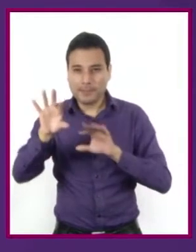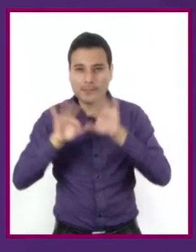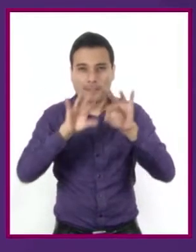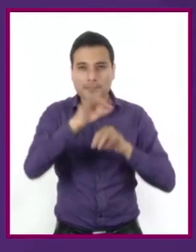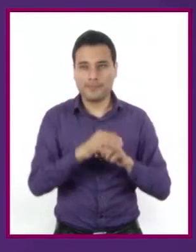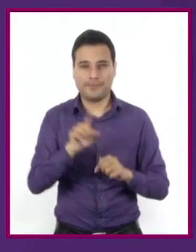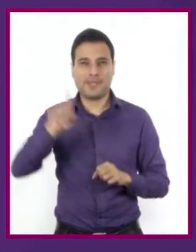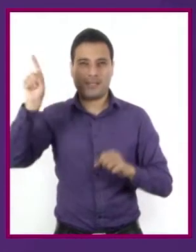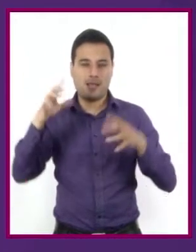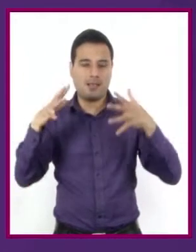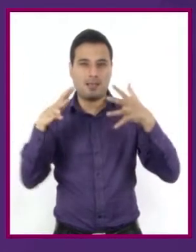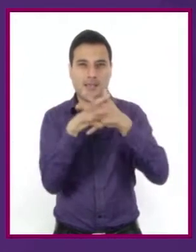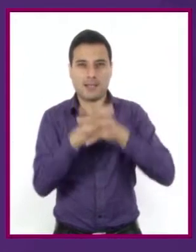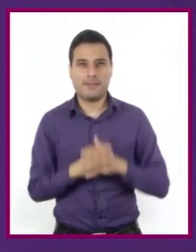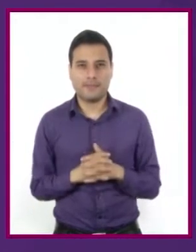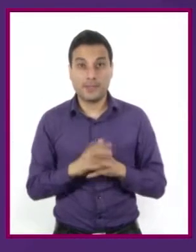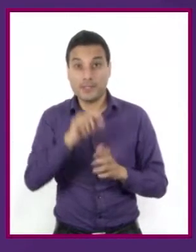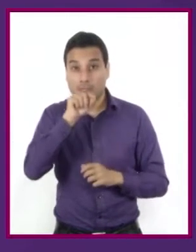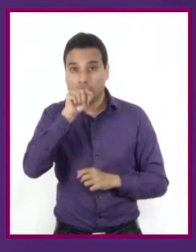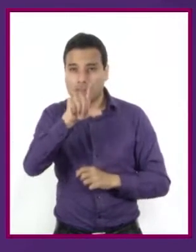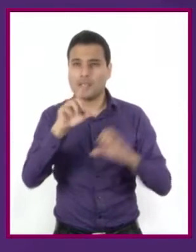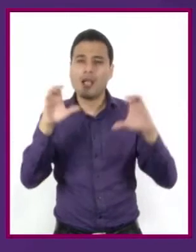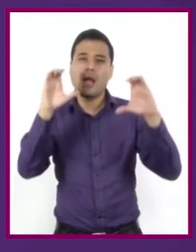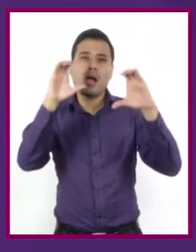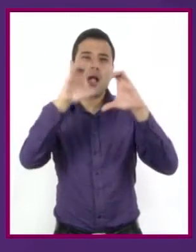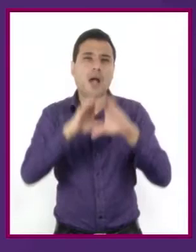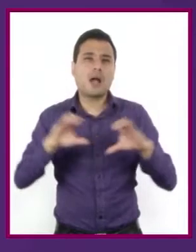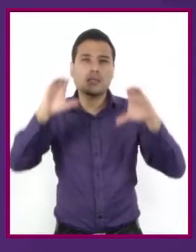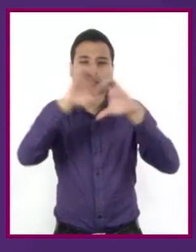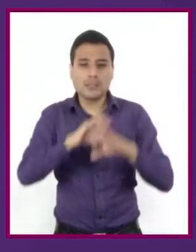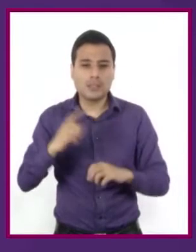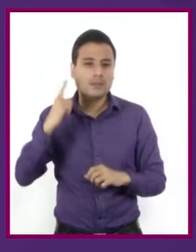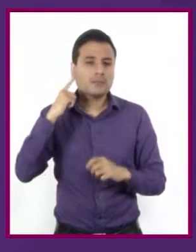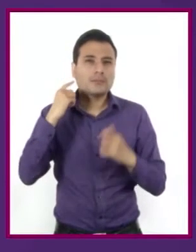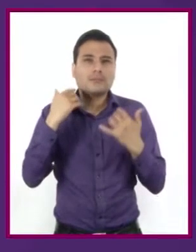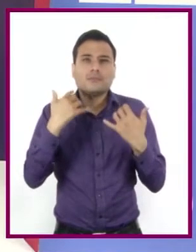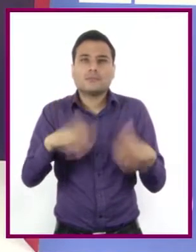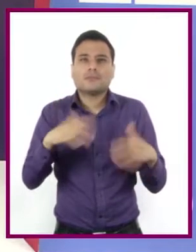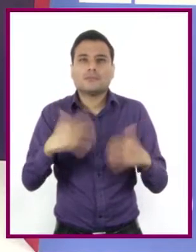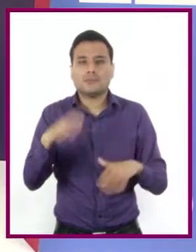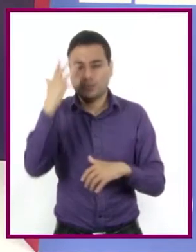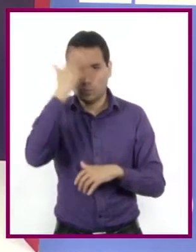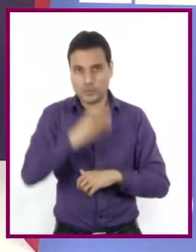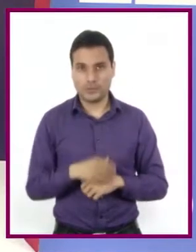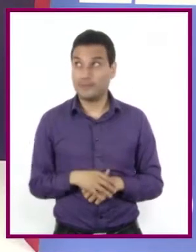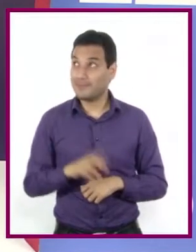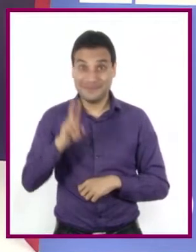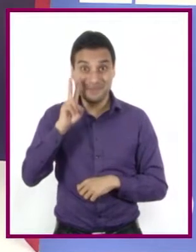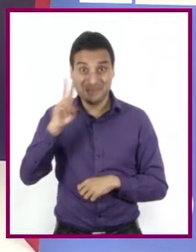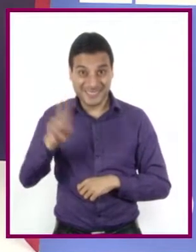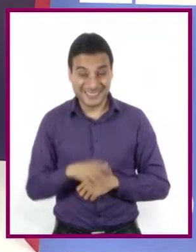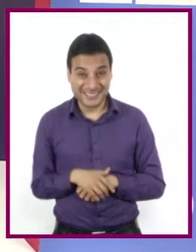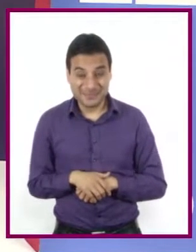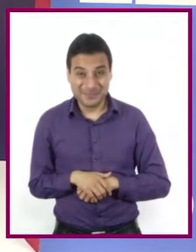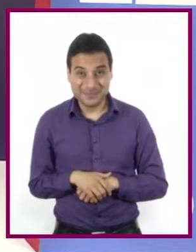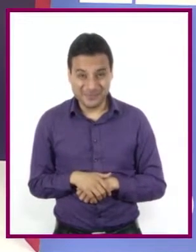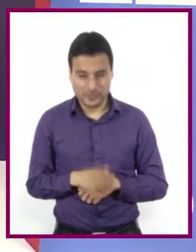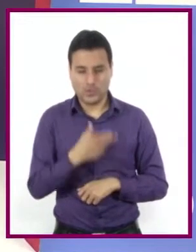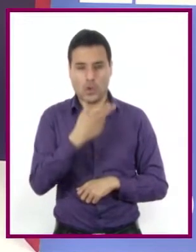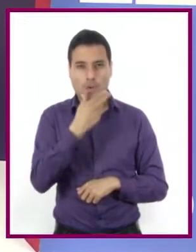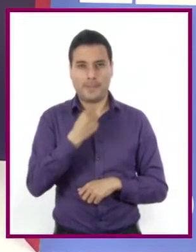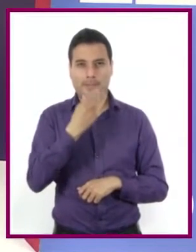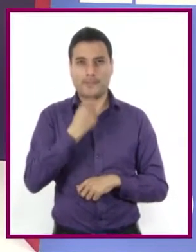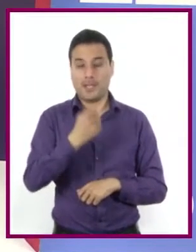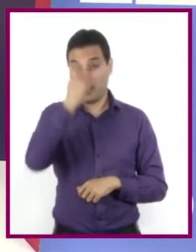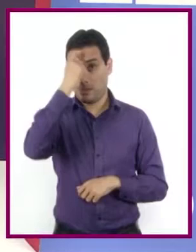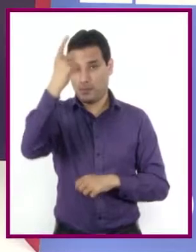Oigo cantar al hermoso pájaro rapaz. En este caligrama, el autor,